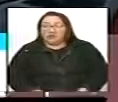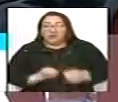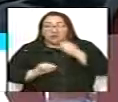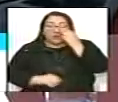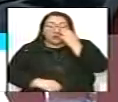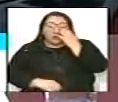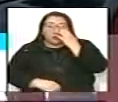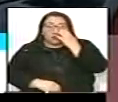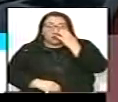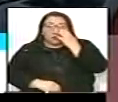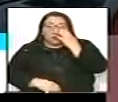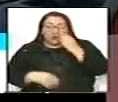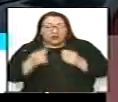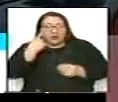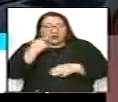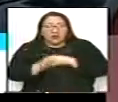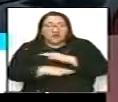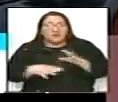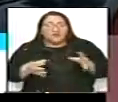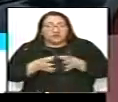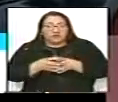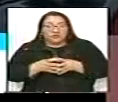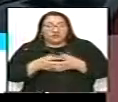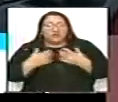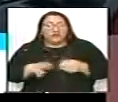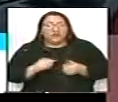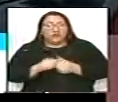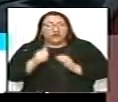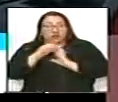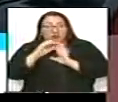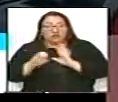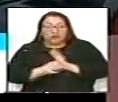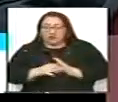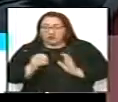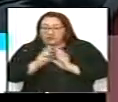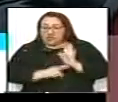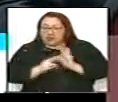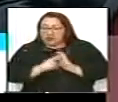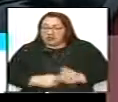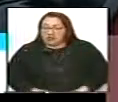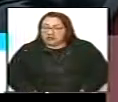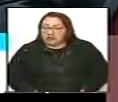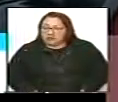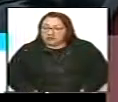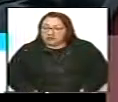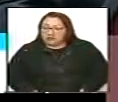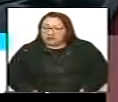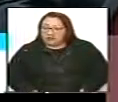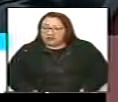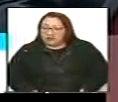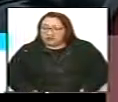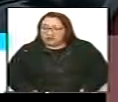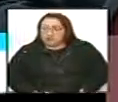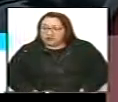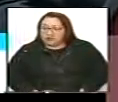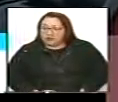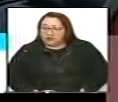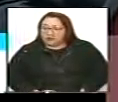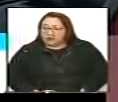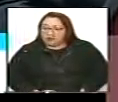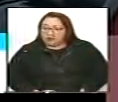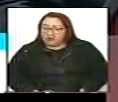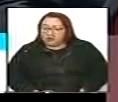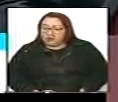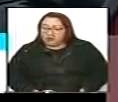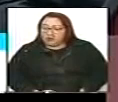el conocimiento básico, incluso que está en la Constitución y en el reglamento, es de que justamente pues lo que se ha mencionado